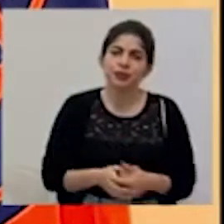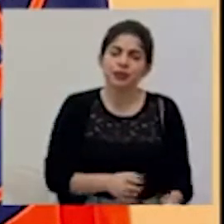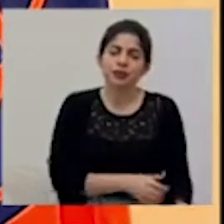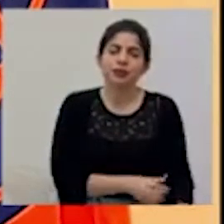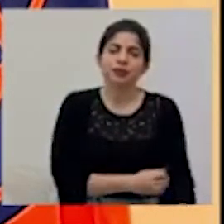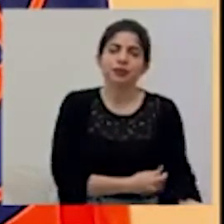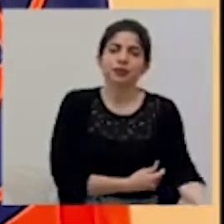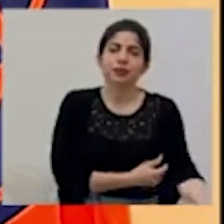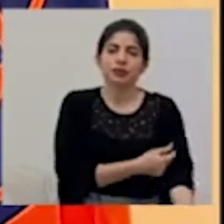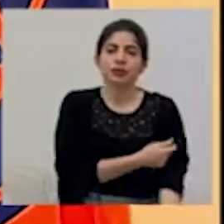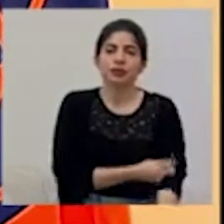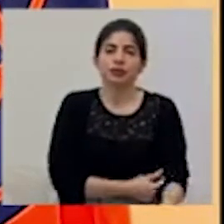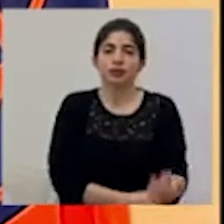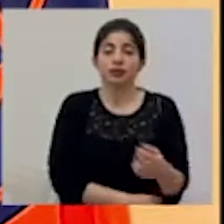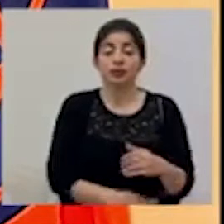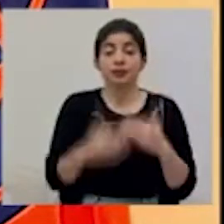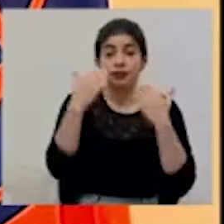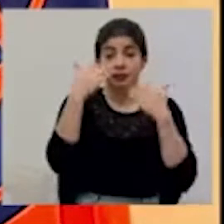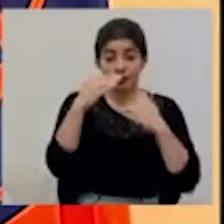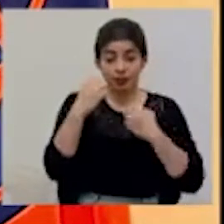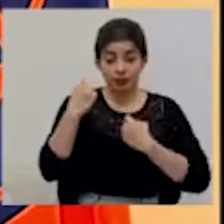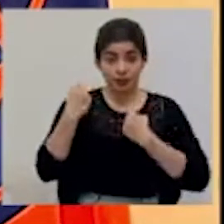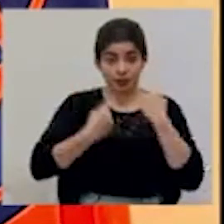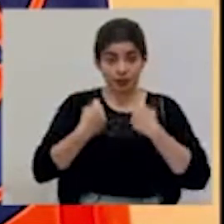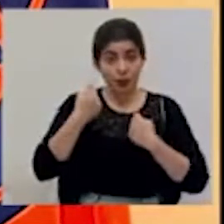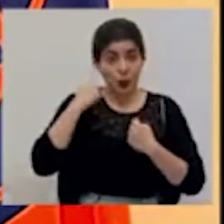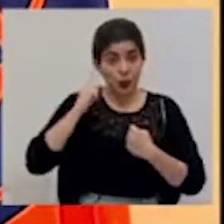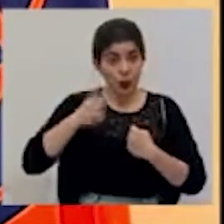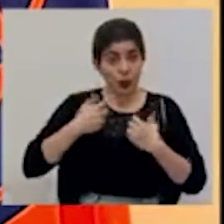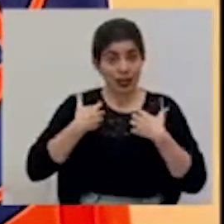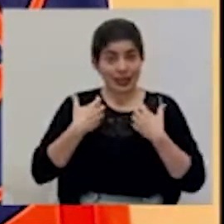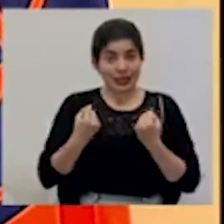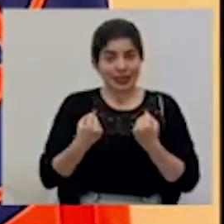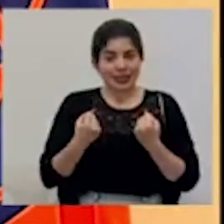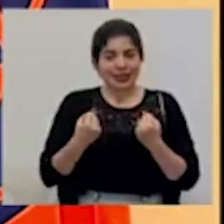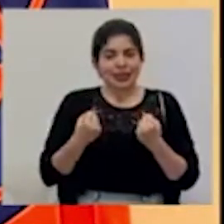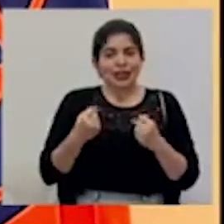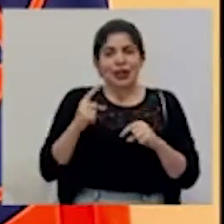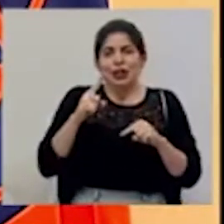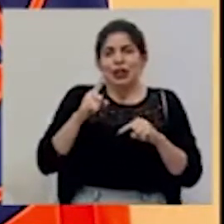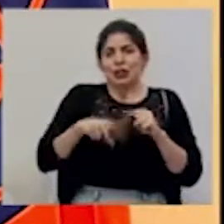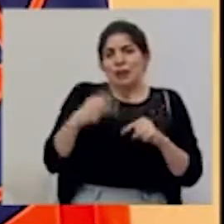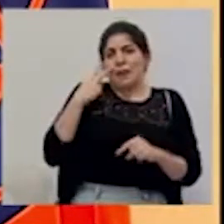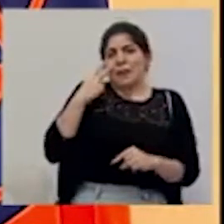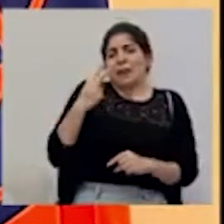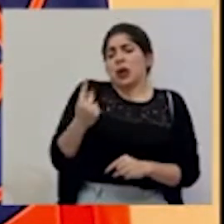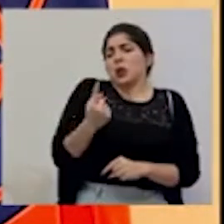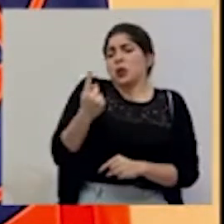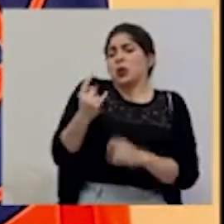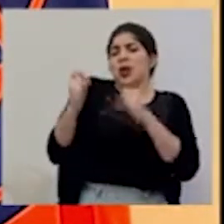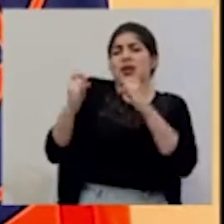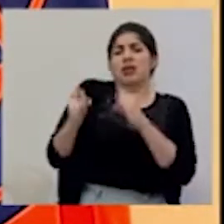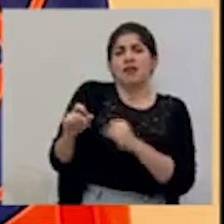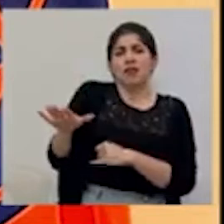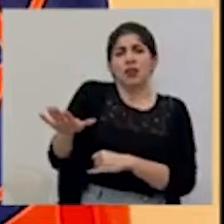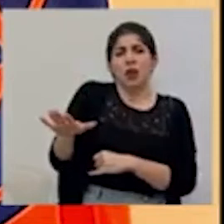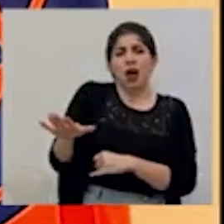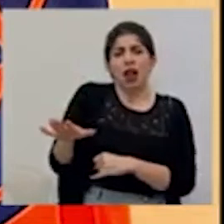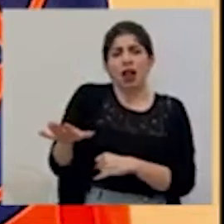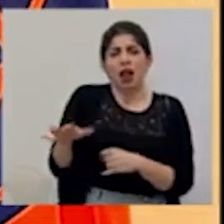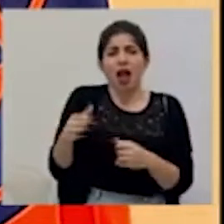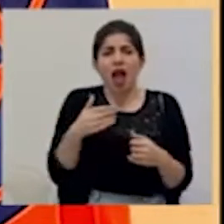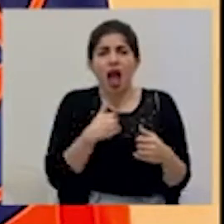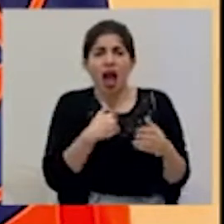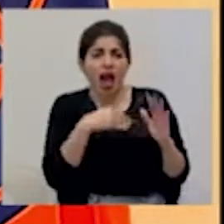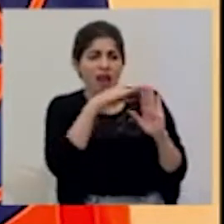la restricción vehicular sanitaria no puede verse en forma individual en el contexto de las medidas